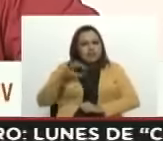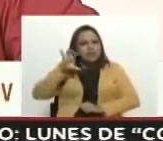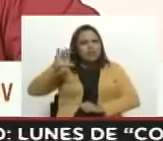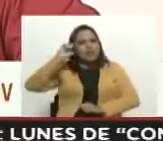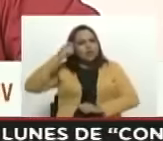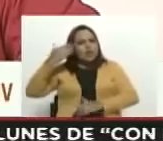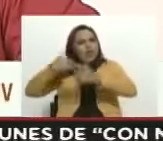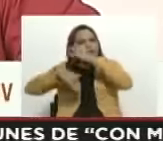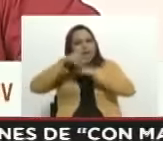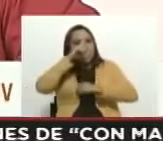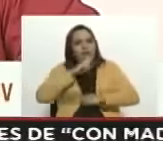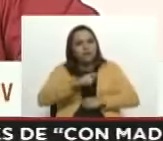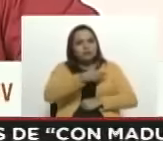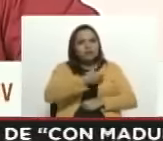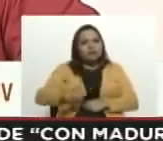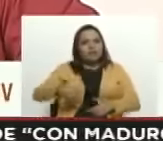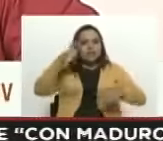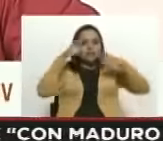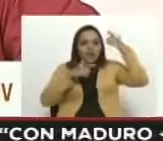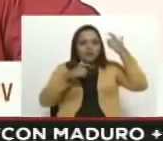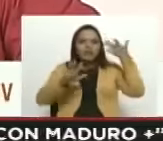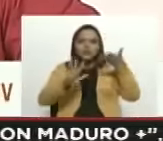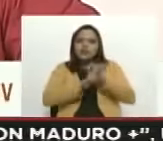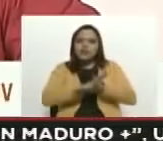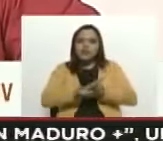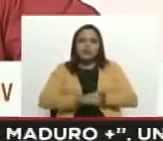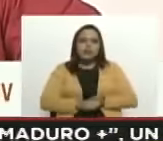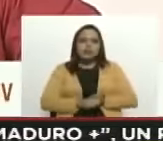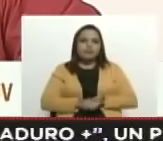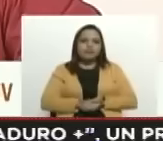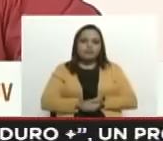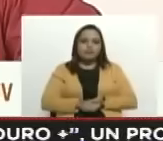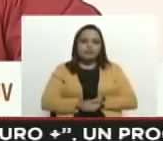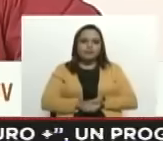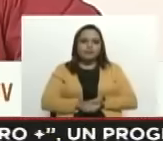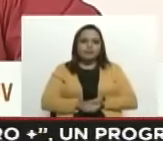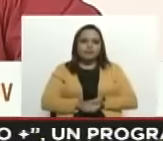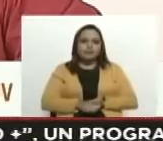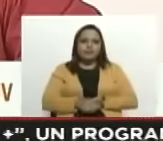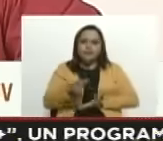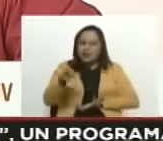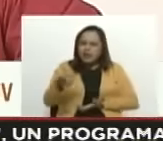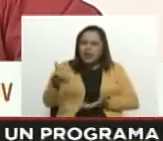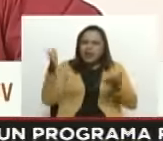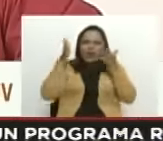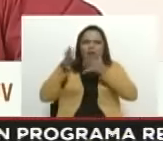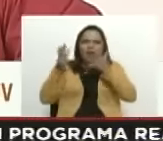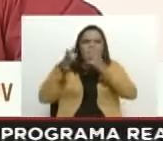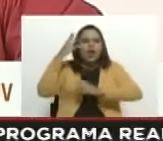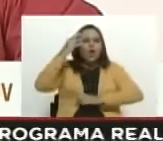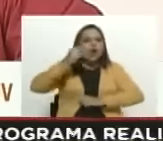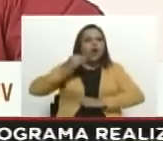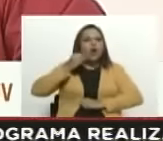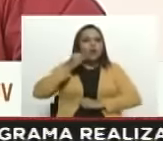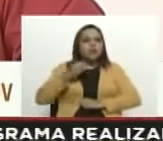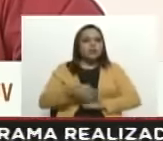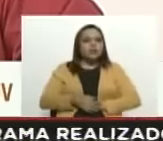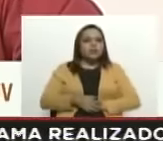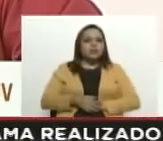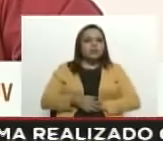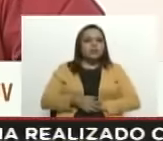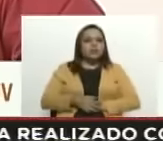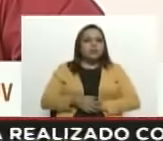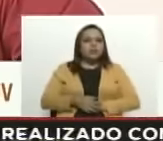Chávez en aquella crítica que le hacía a unos jóvenes que salieron